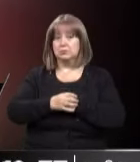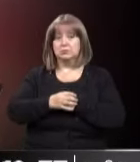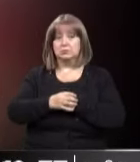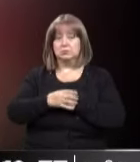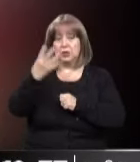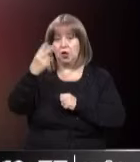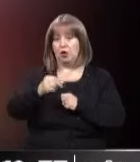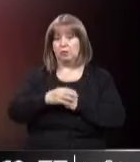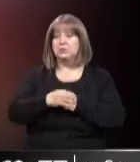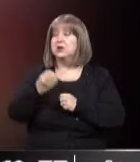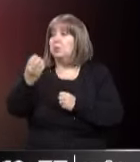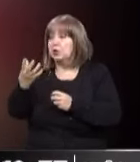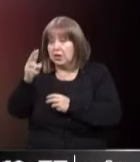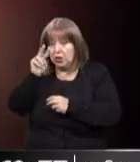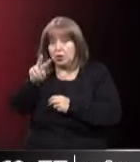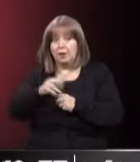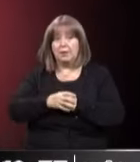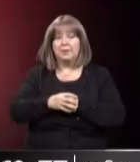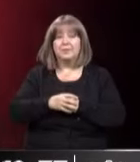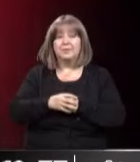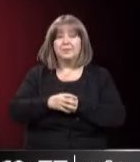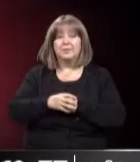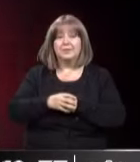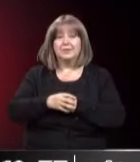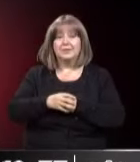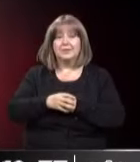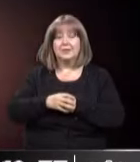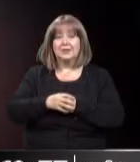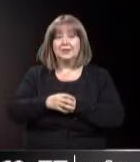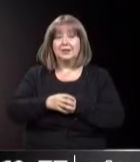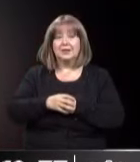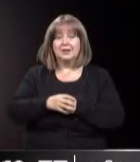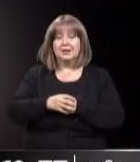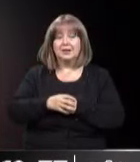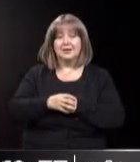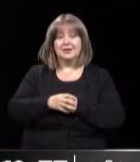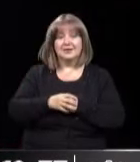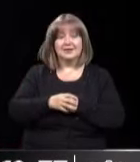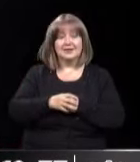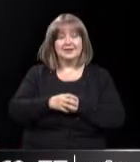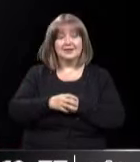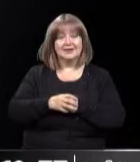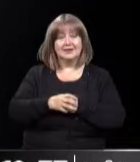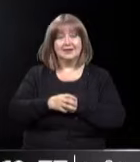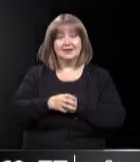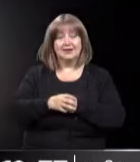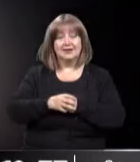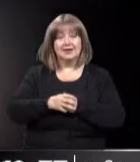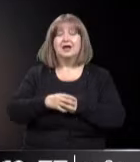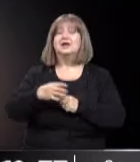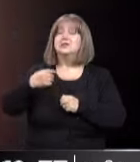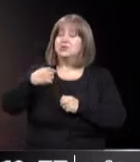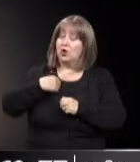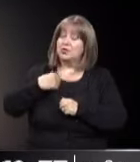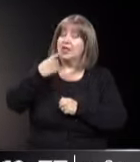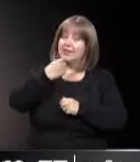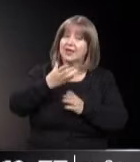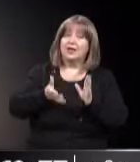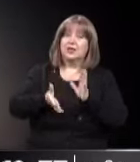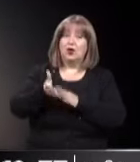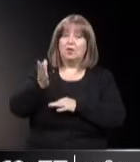no. ¿Por qué? Porque esa policía, vos le dijo a cualquier yo cosa. Yo dije. No,